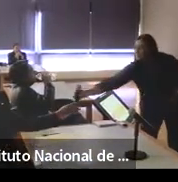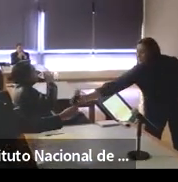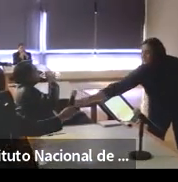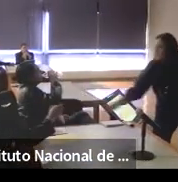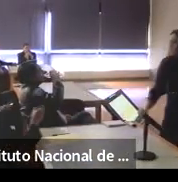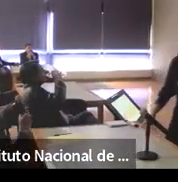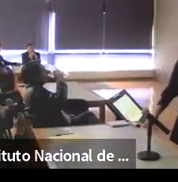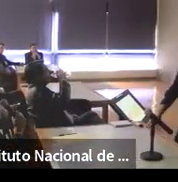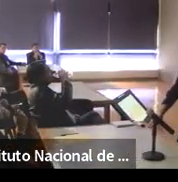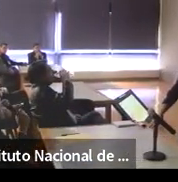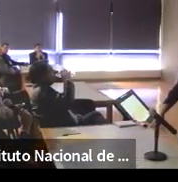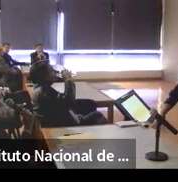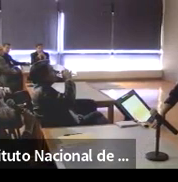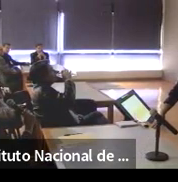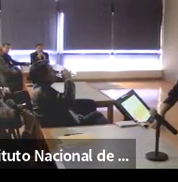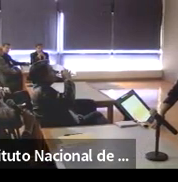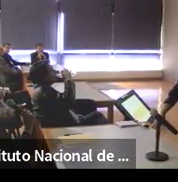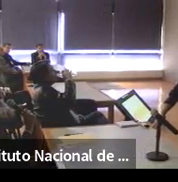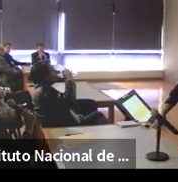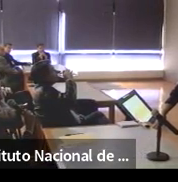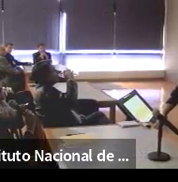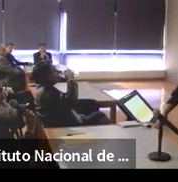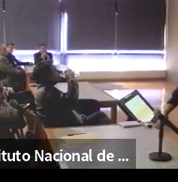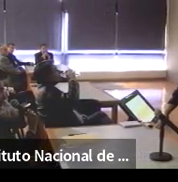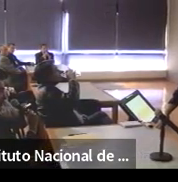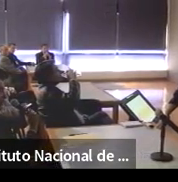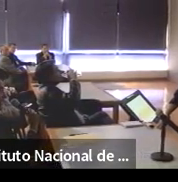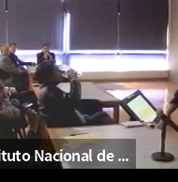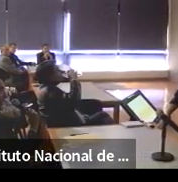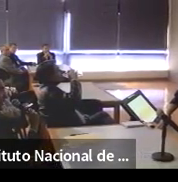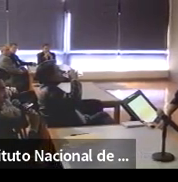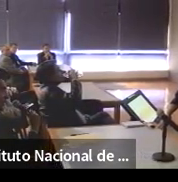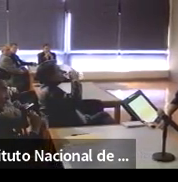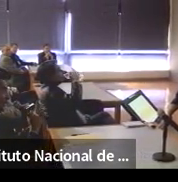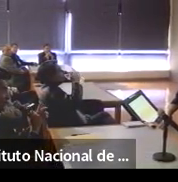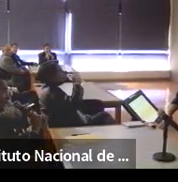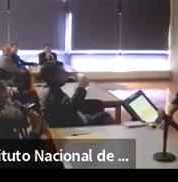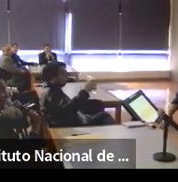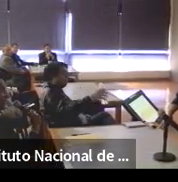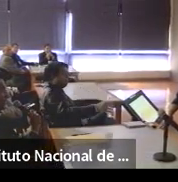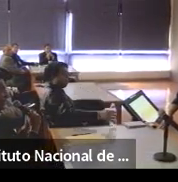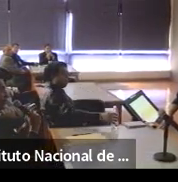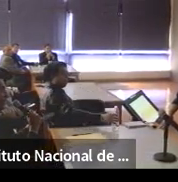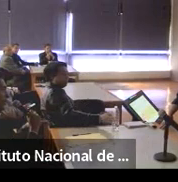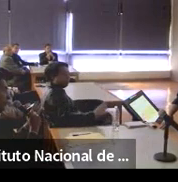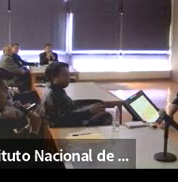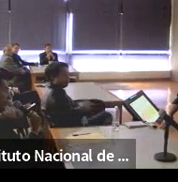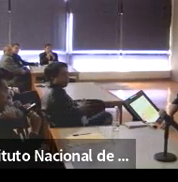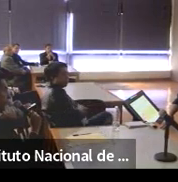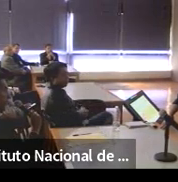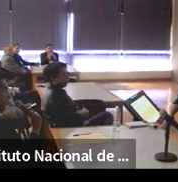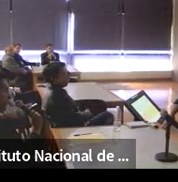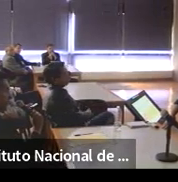eso el Instituto fue el primero en decidir que fuéramos a la a cada quien a sus casas la escuela